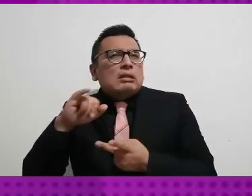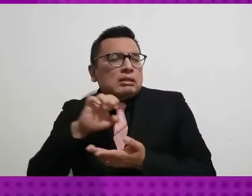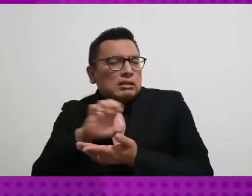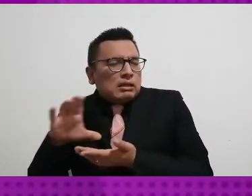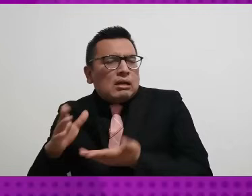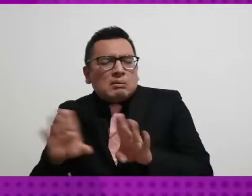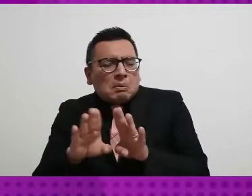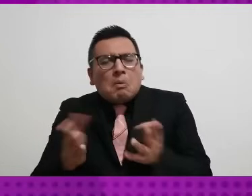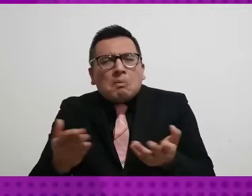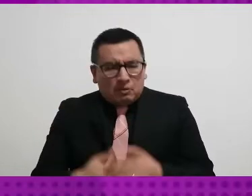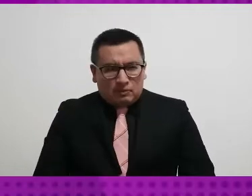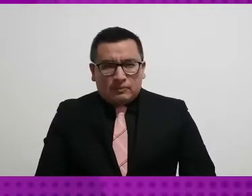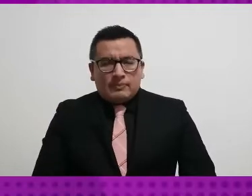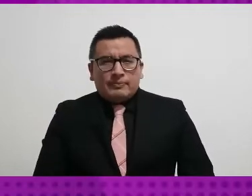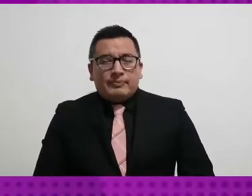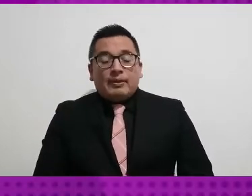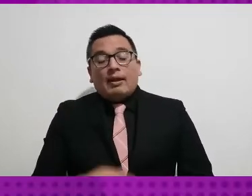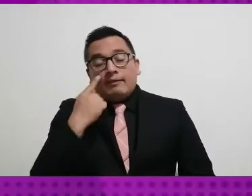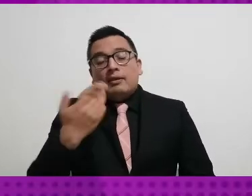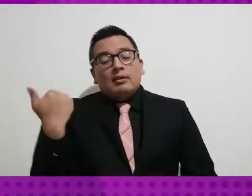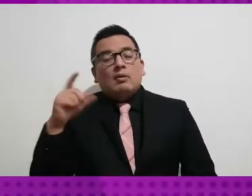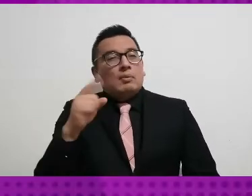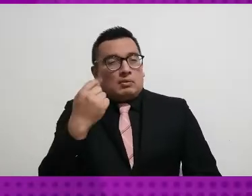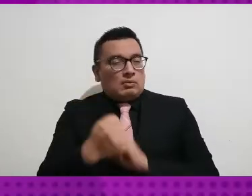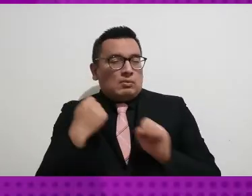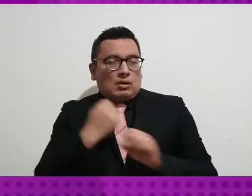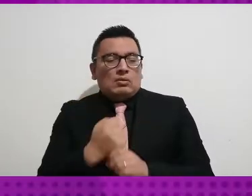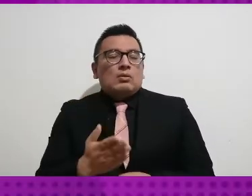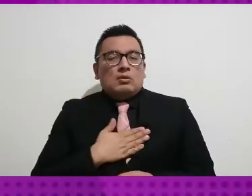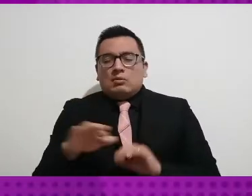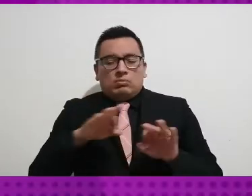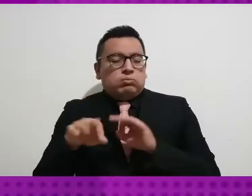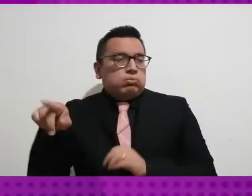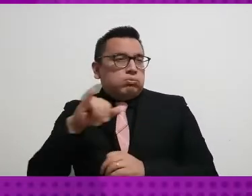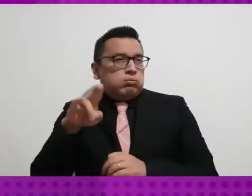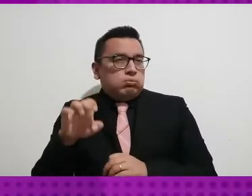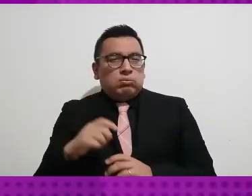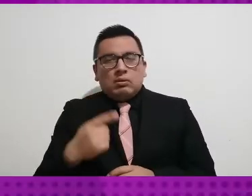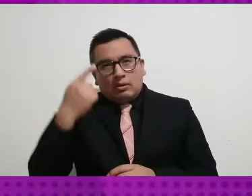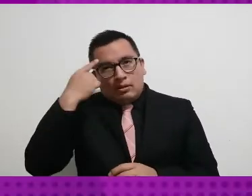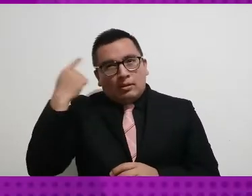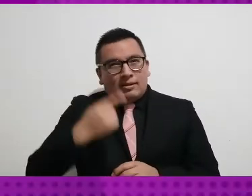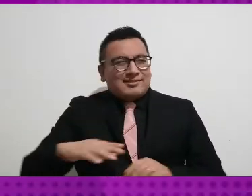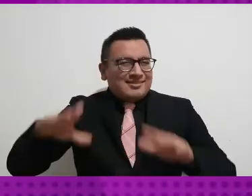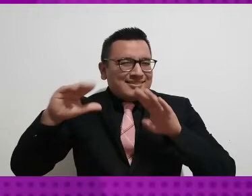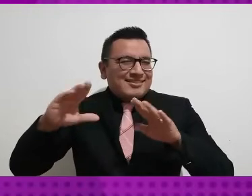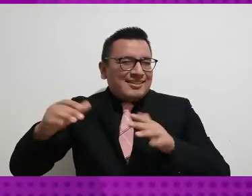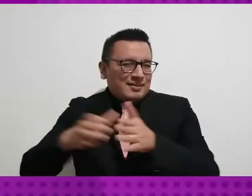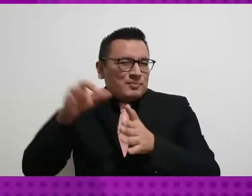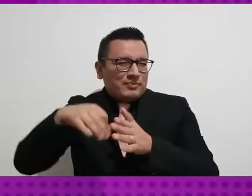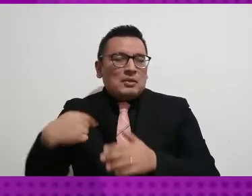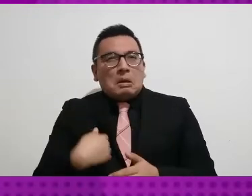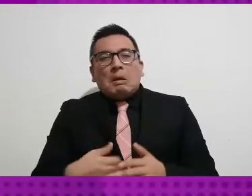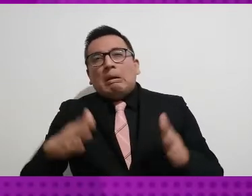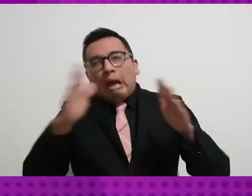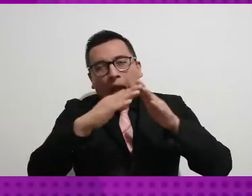de Coahuila. ¿Cómo inició? Platíquenos un poquito. Ahí es una parte, cuando yo tenía 21 años, es la primera vez que trabajo para el INE como capacitador electoral, entonces me tocó toda